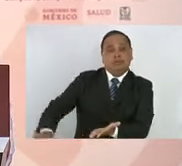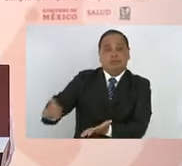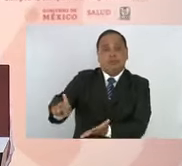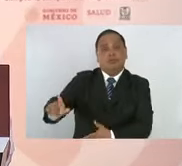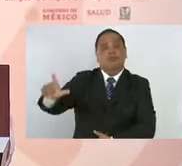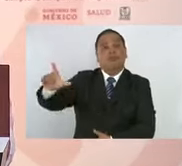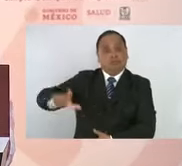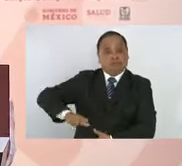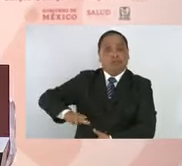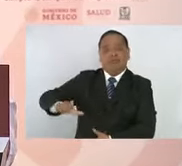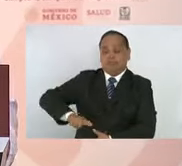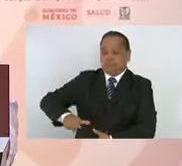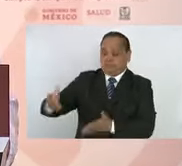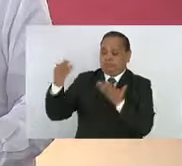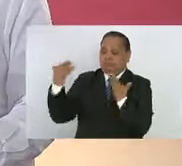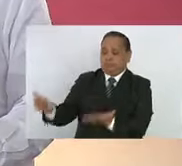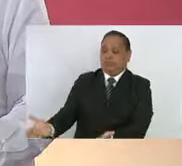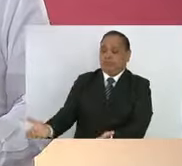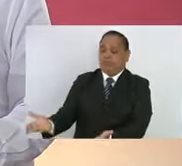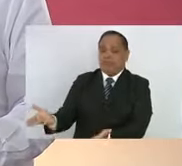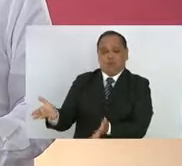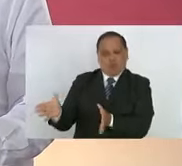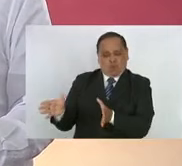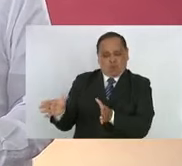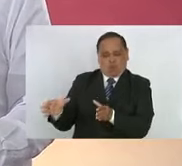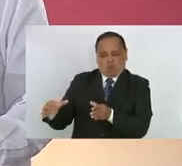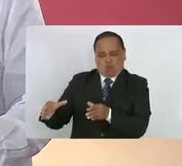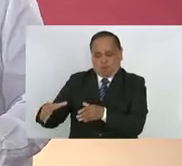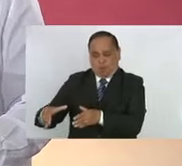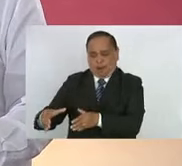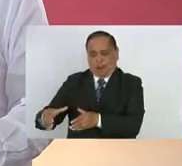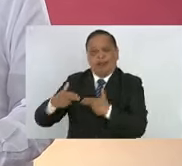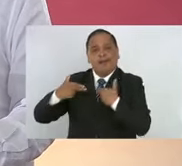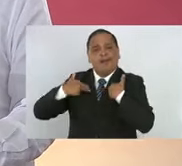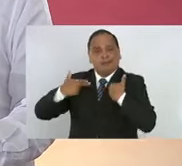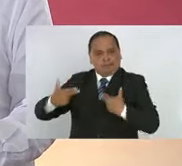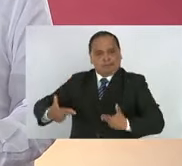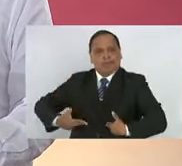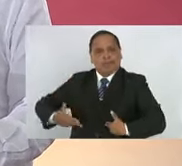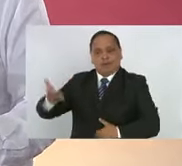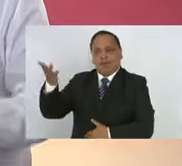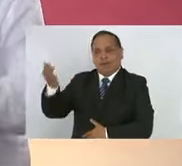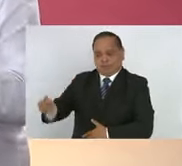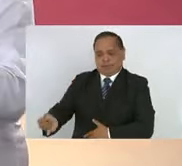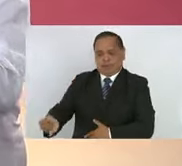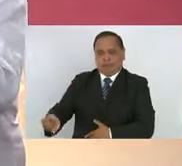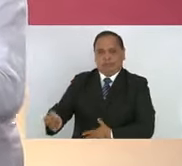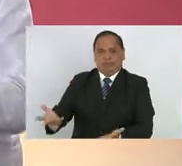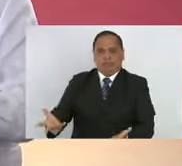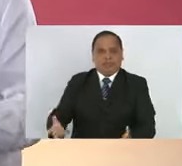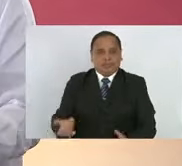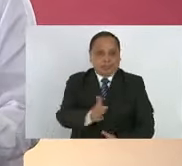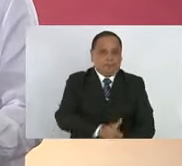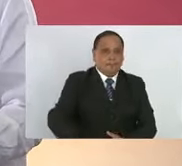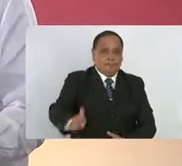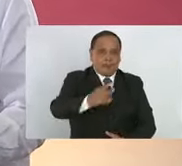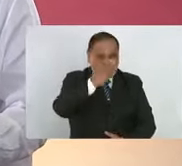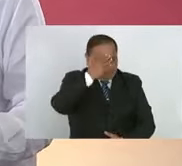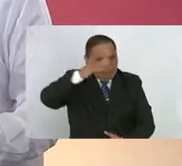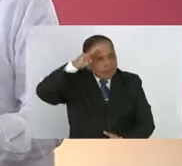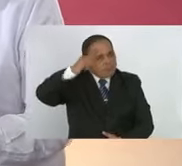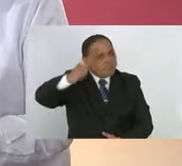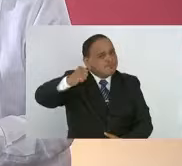gobierno profundamente humano ¡Que viva el pueblo digno de